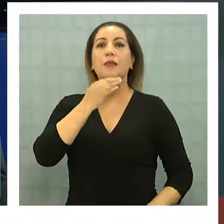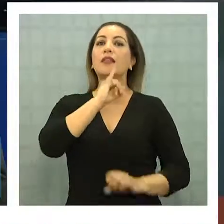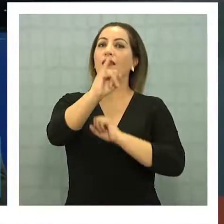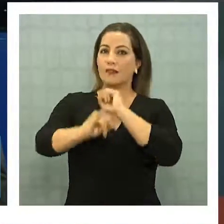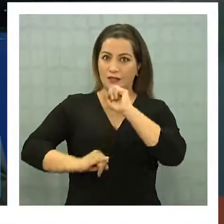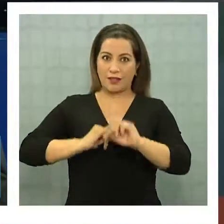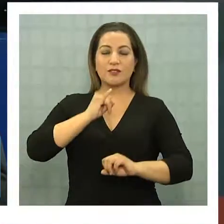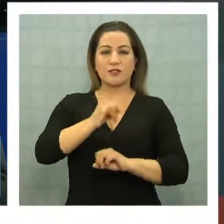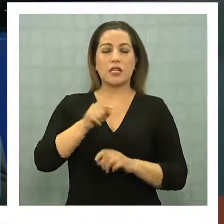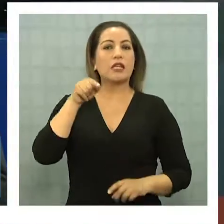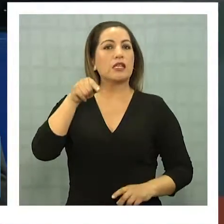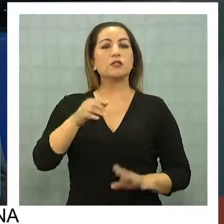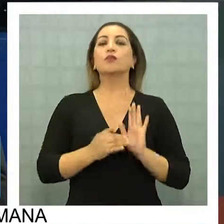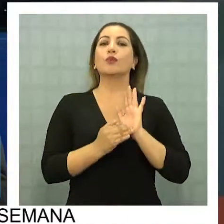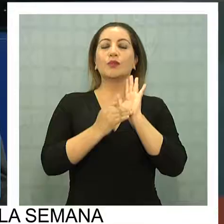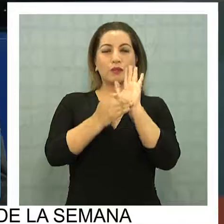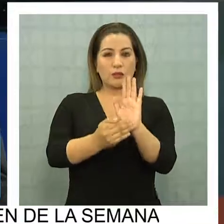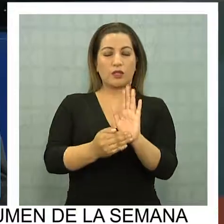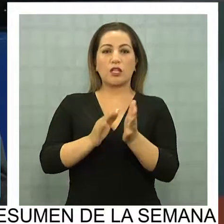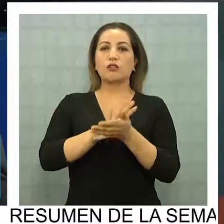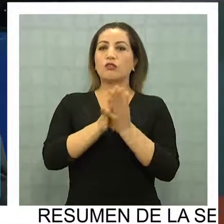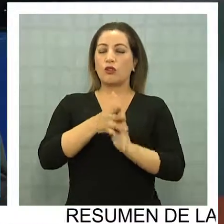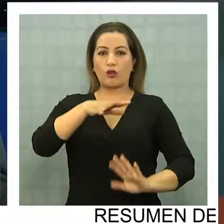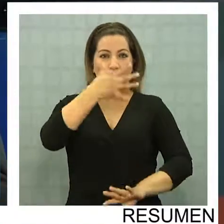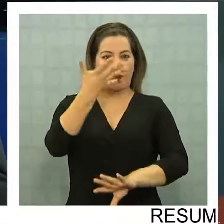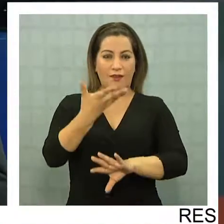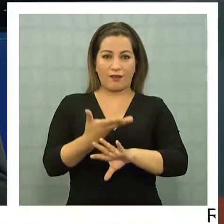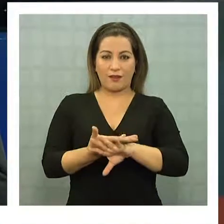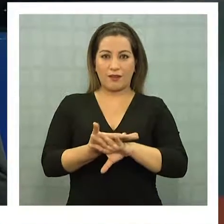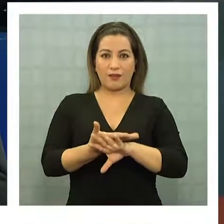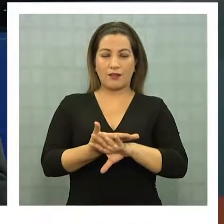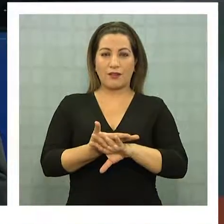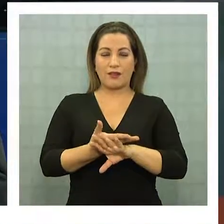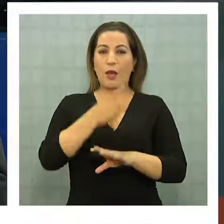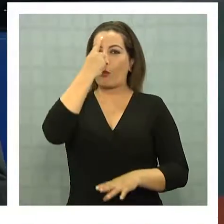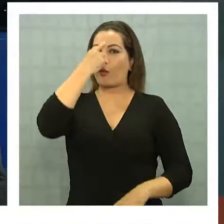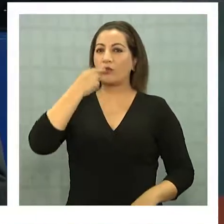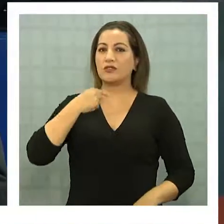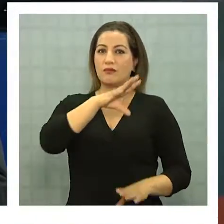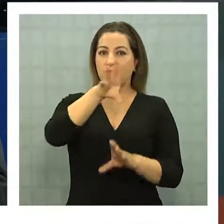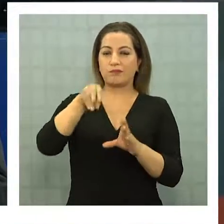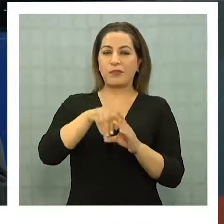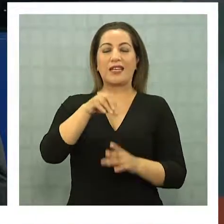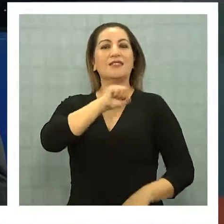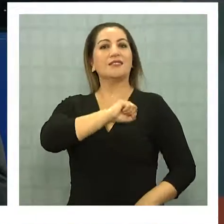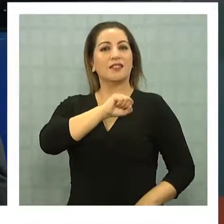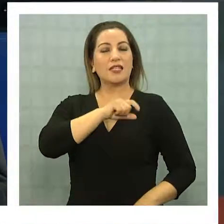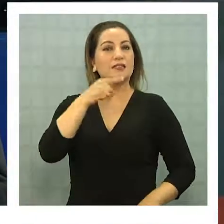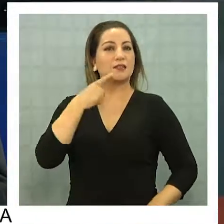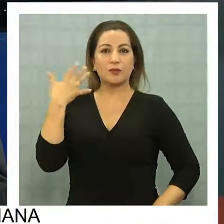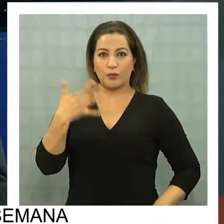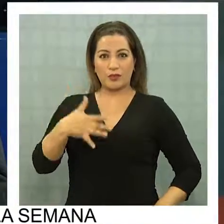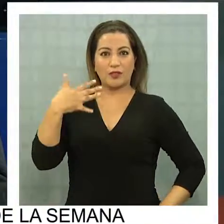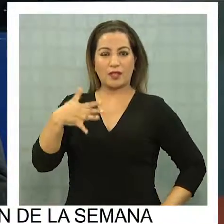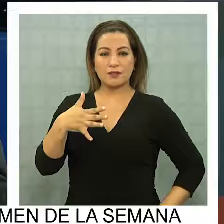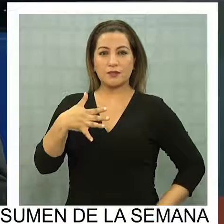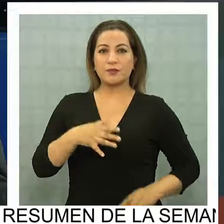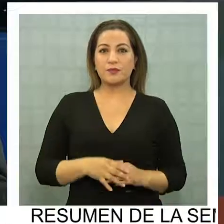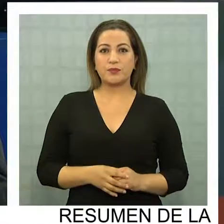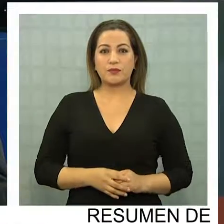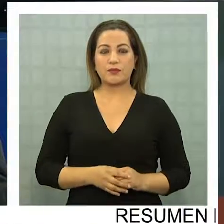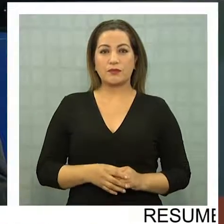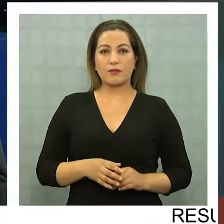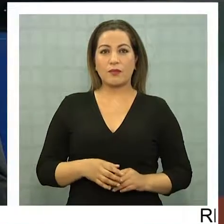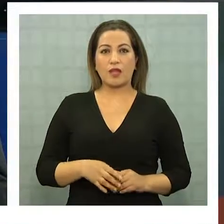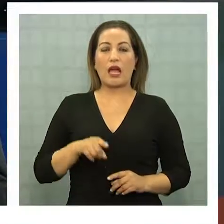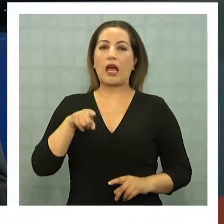nivel internacional. Y es una muestra de todo lo que está en el museo en Santiago, pero es bien relevante